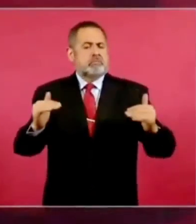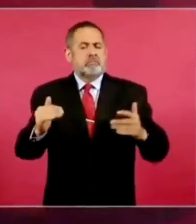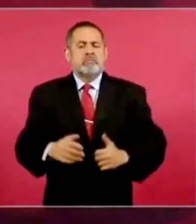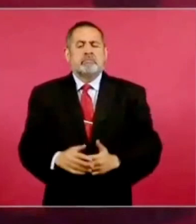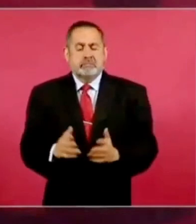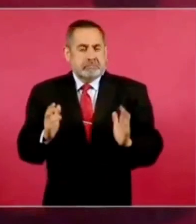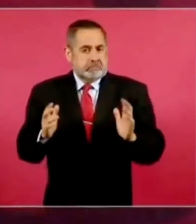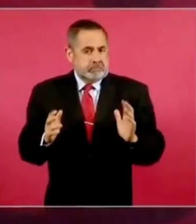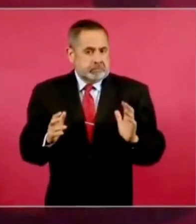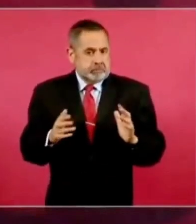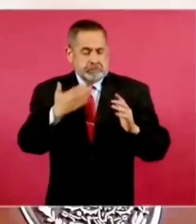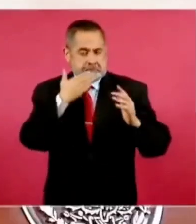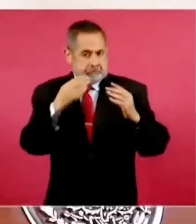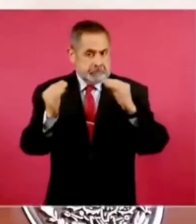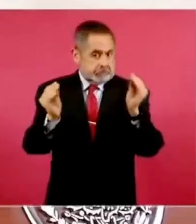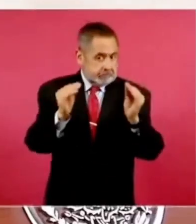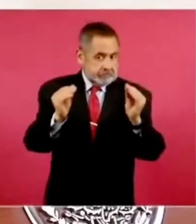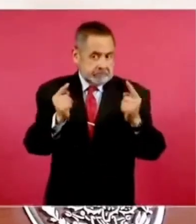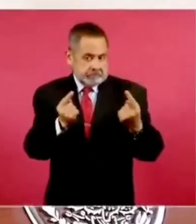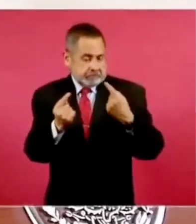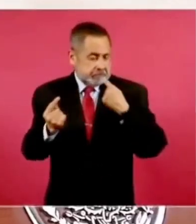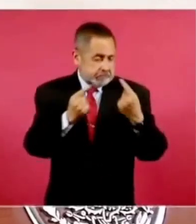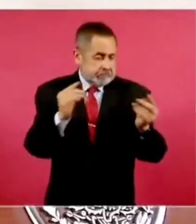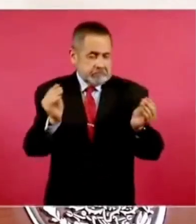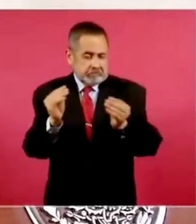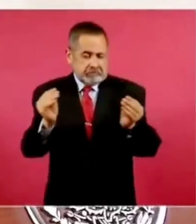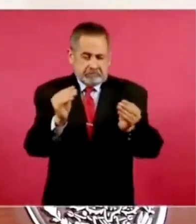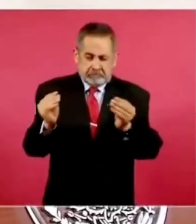Y es bueno el debate.